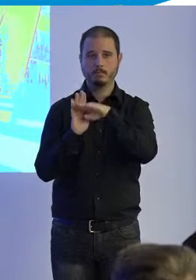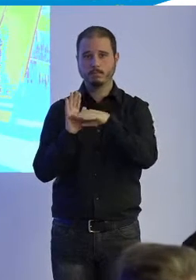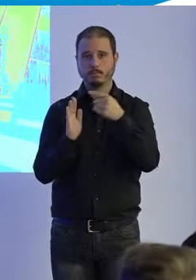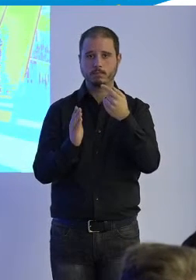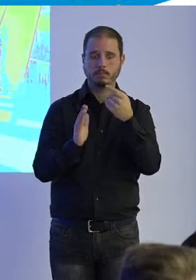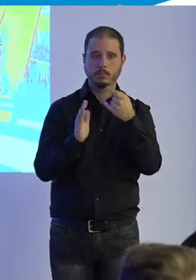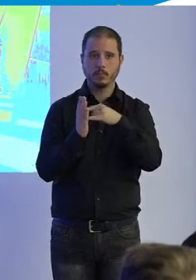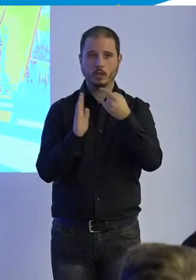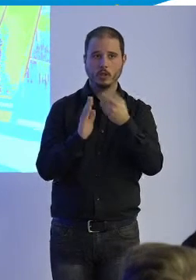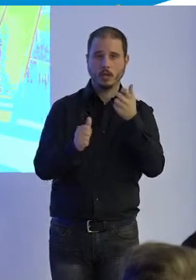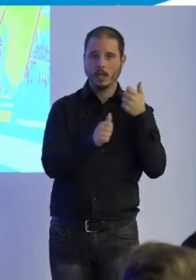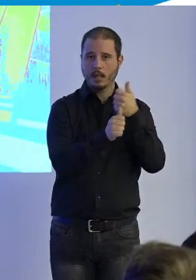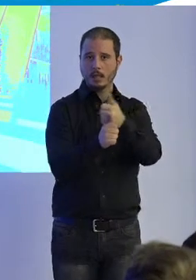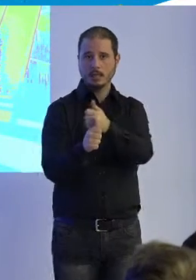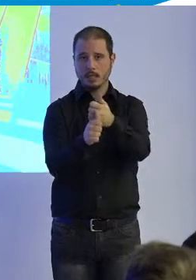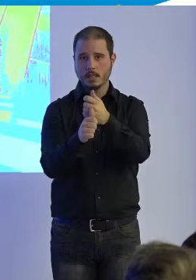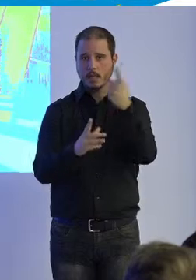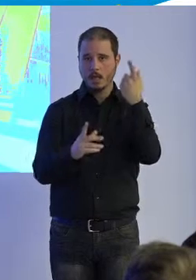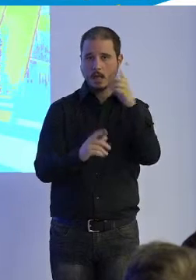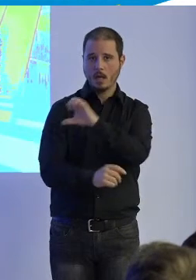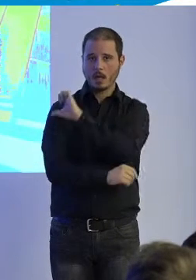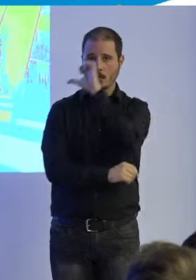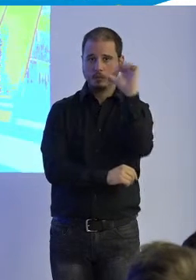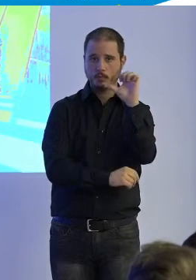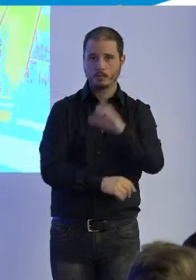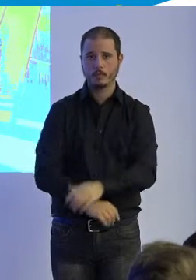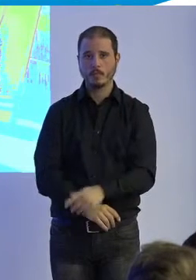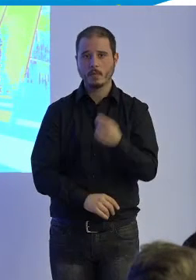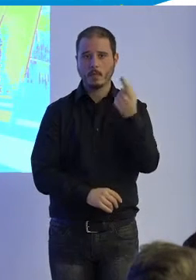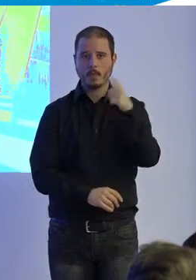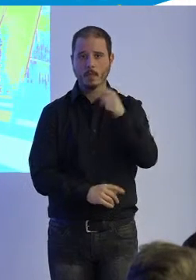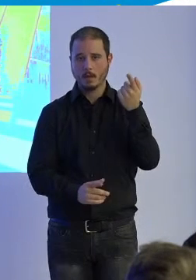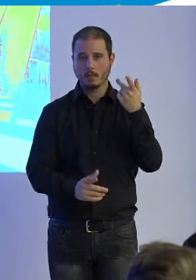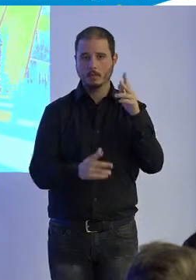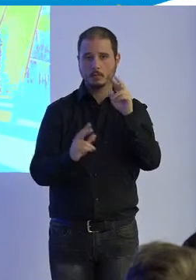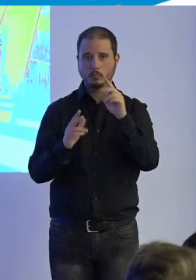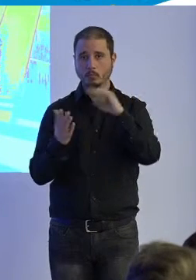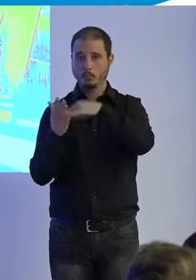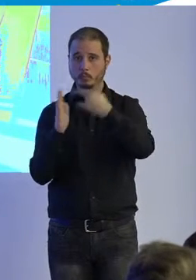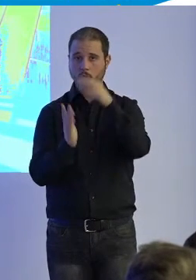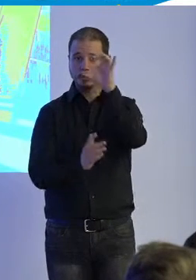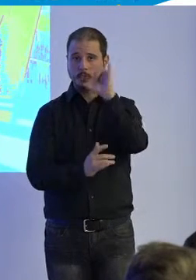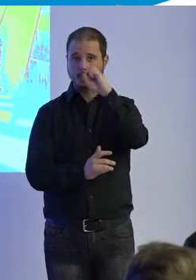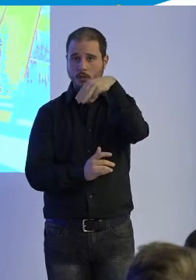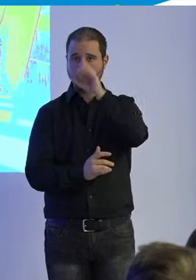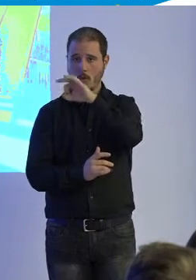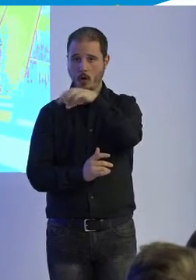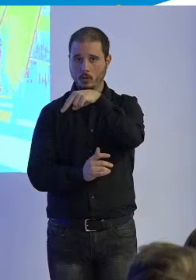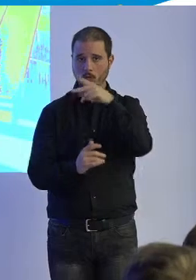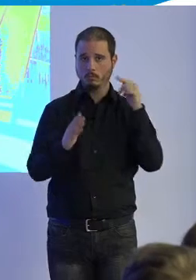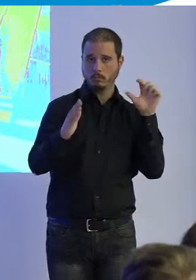asistencia a nivel europeo, que tenía mucho que ver también con el proyecto que se ha mostrado antes, con Simón. En este caso era